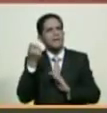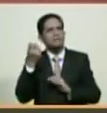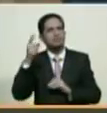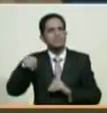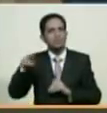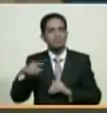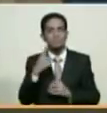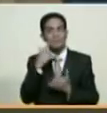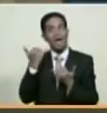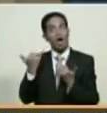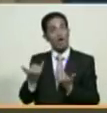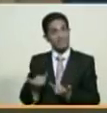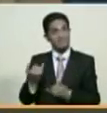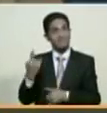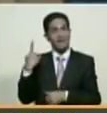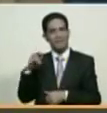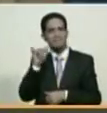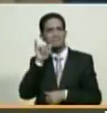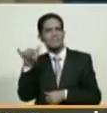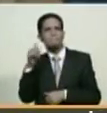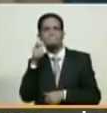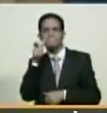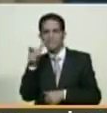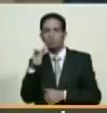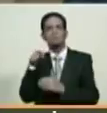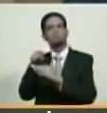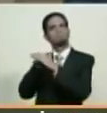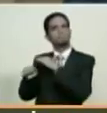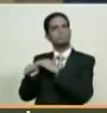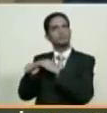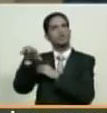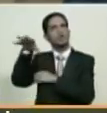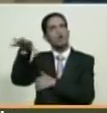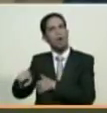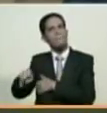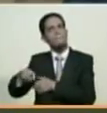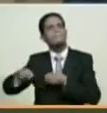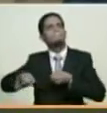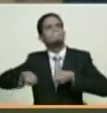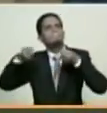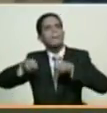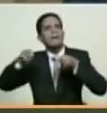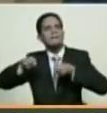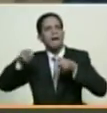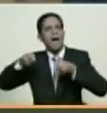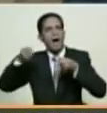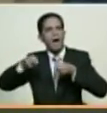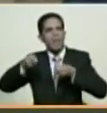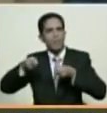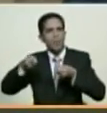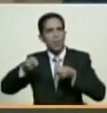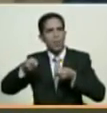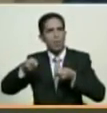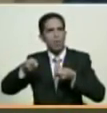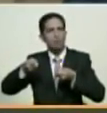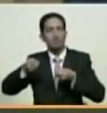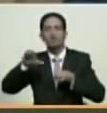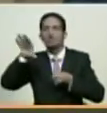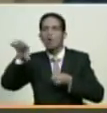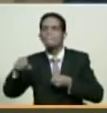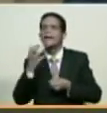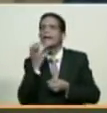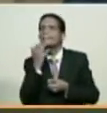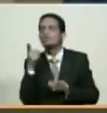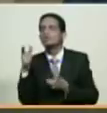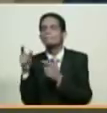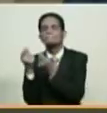denuncias de personas que hoy por hoy compran sus alimentos en mercados populares, sobre todo ubicados en el oeste de la ciudad, que compran un producto, por ejemplo, un